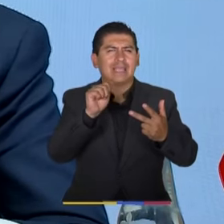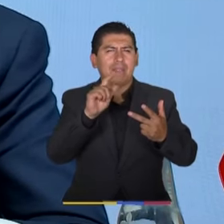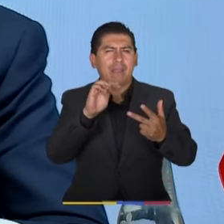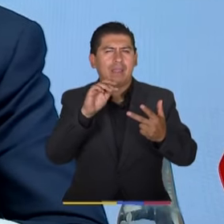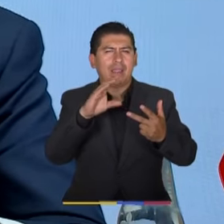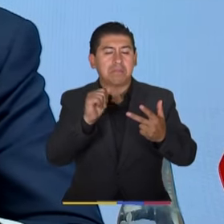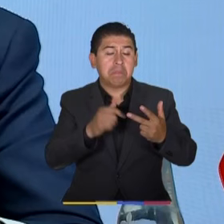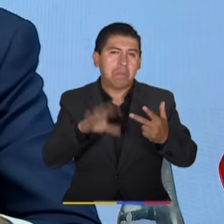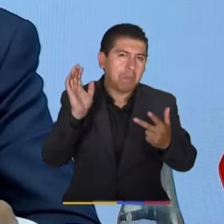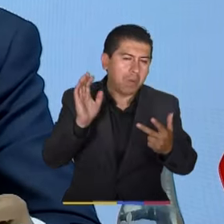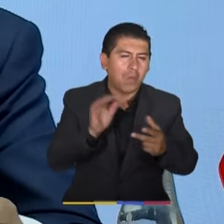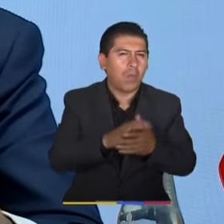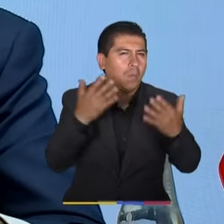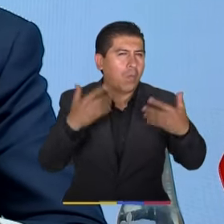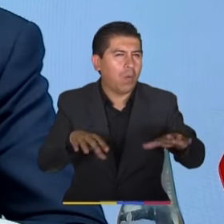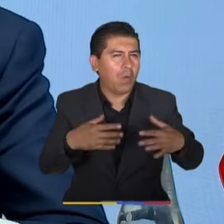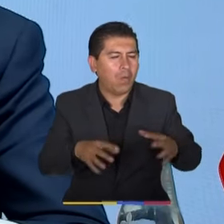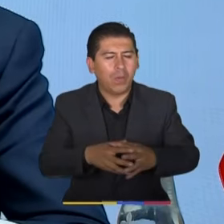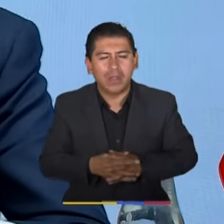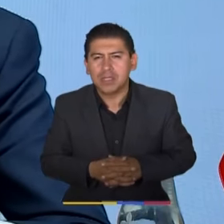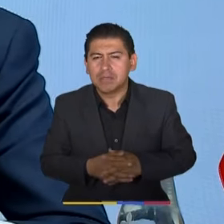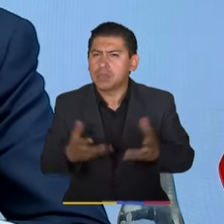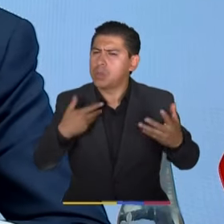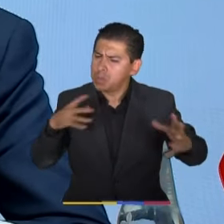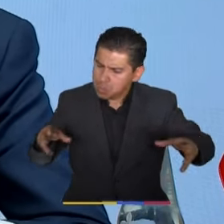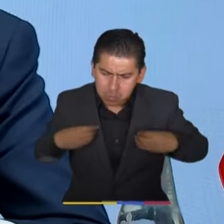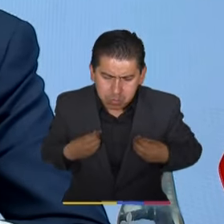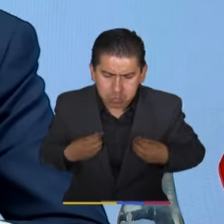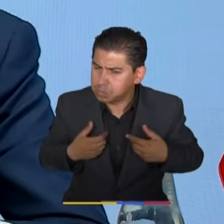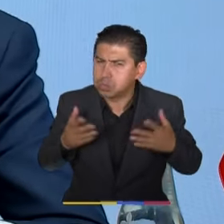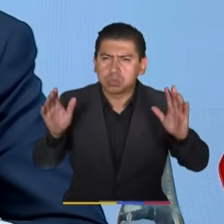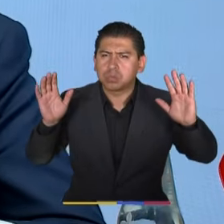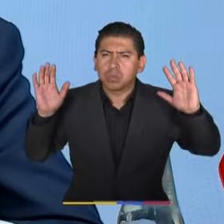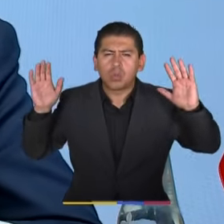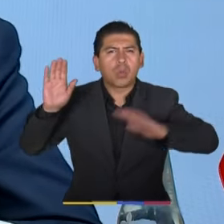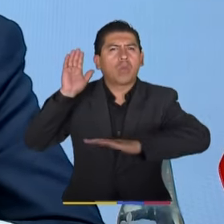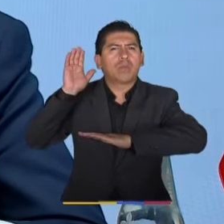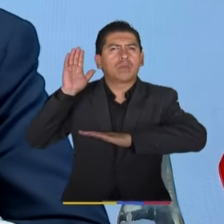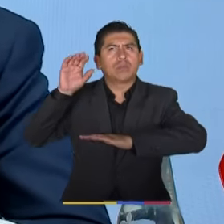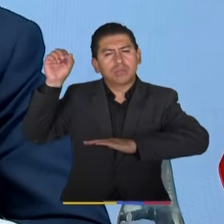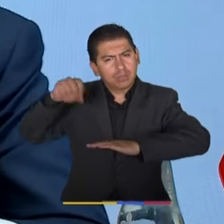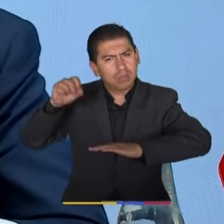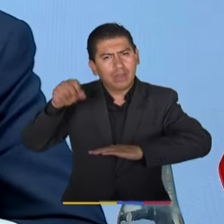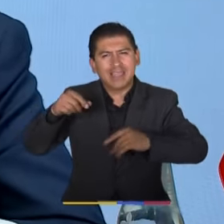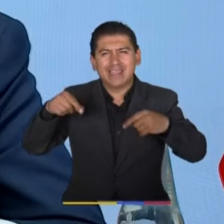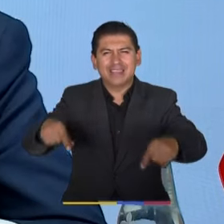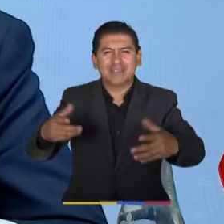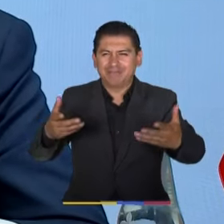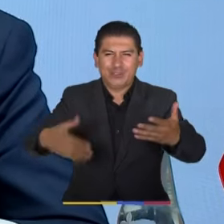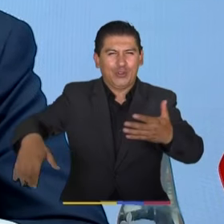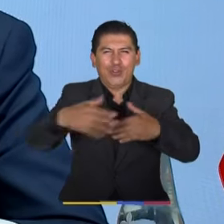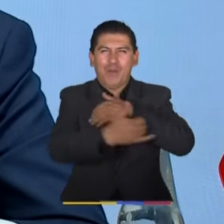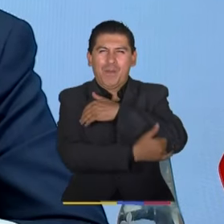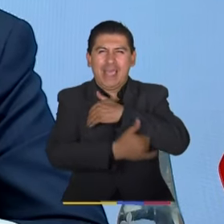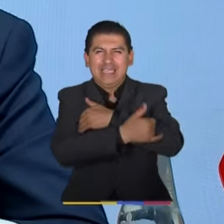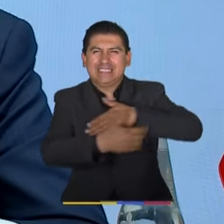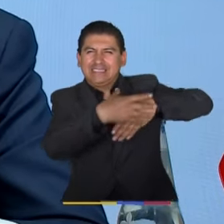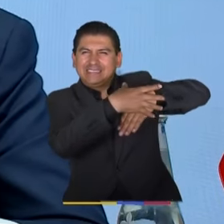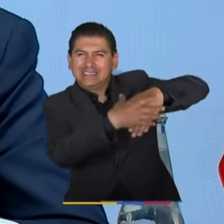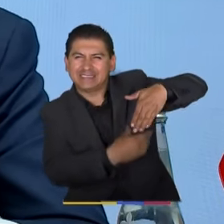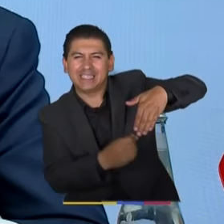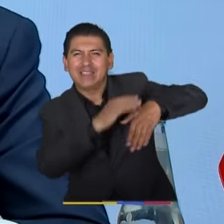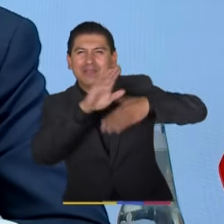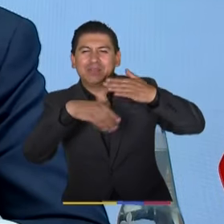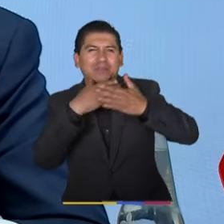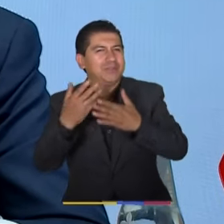Queremos reafirmar una vez más nuestro firme compromiso con esta querida comunidad iberoamericana de naciones